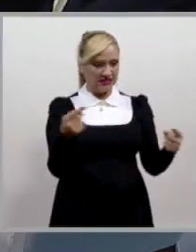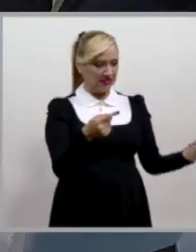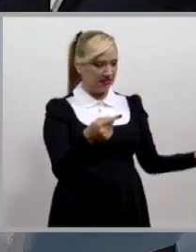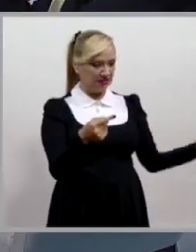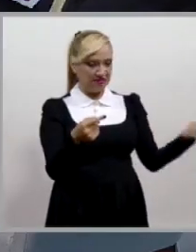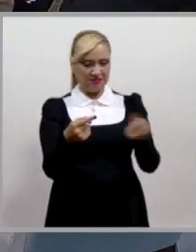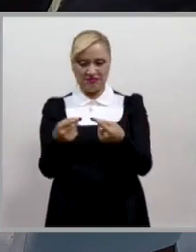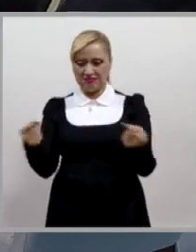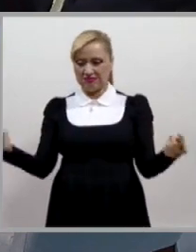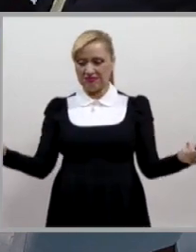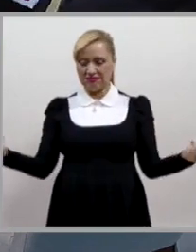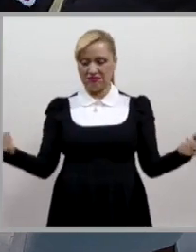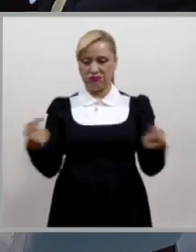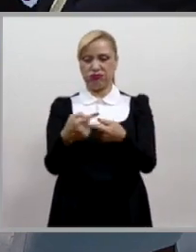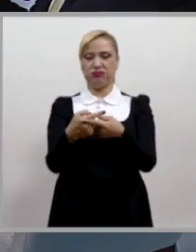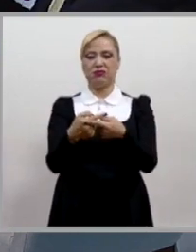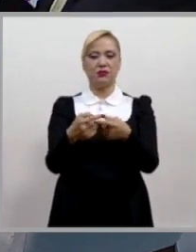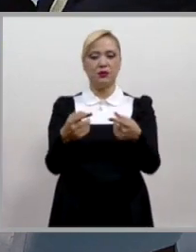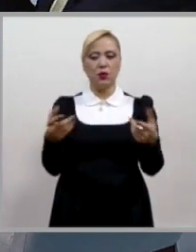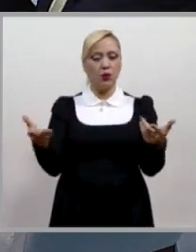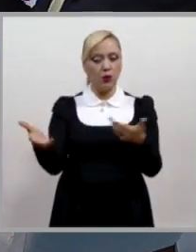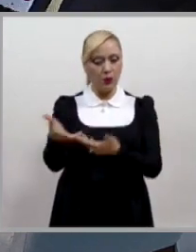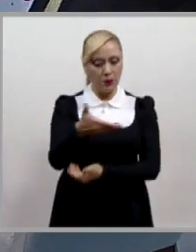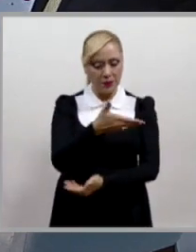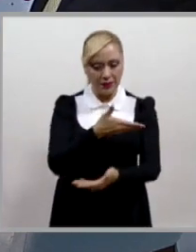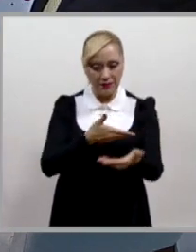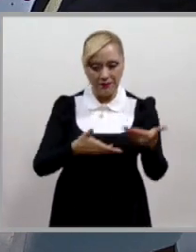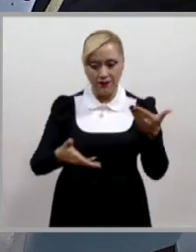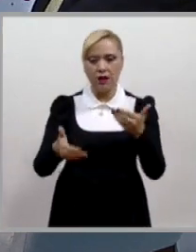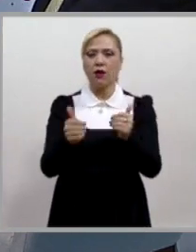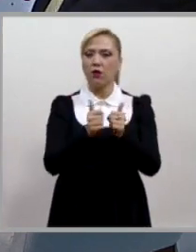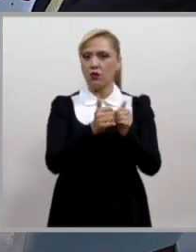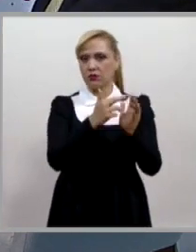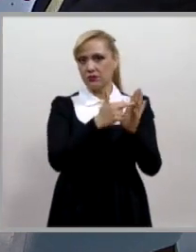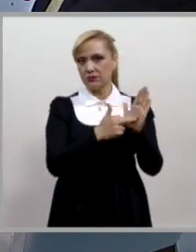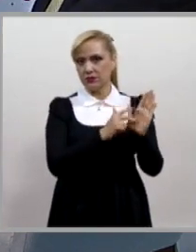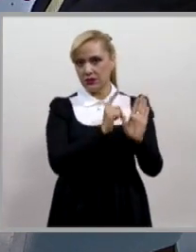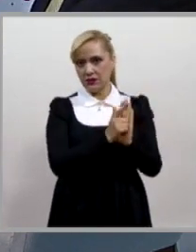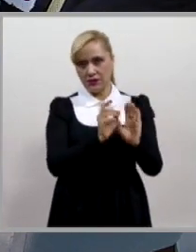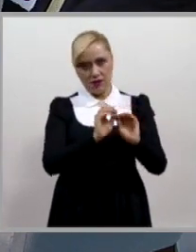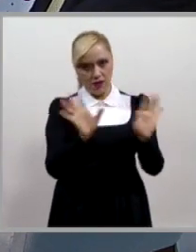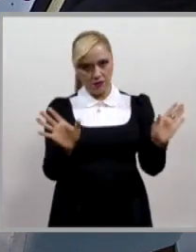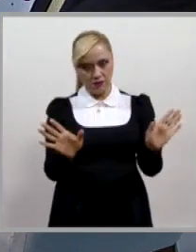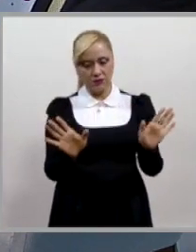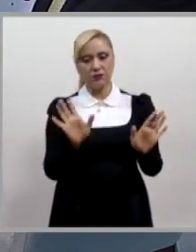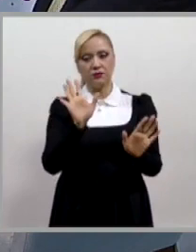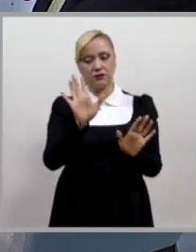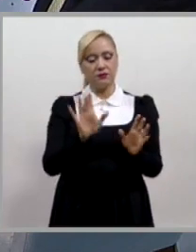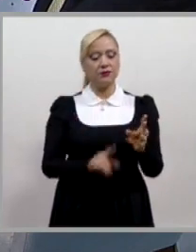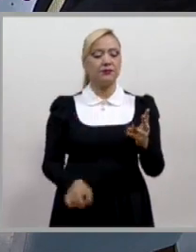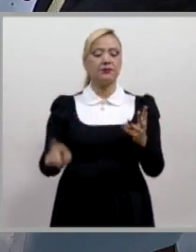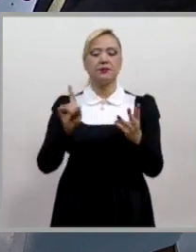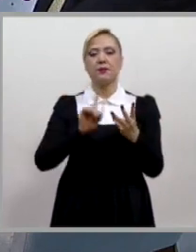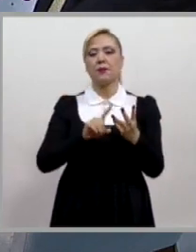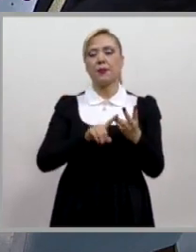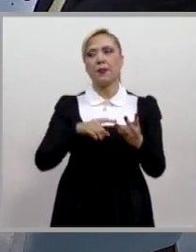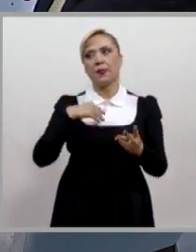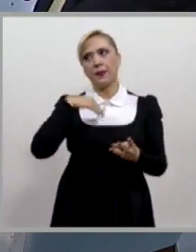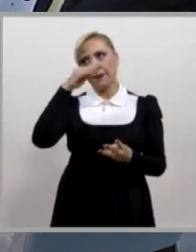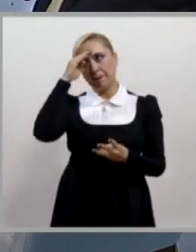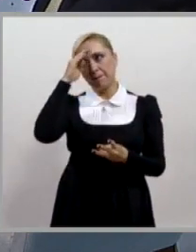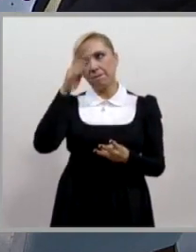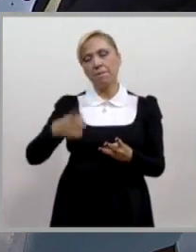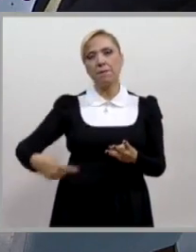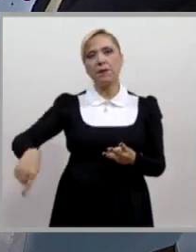¿no? Digo, sin saltarnos los requisitos procesales y finalmente, como en la política judicial, me parece